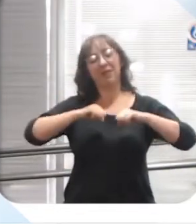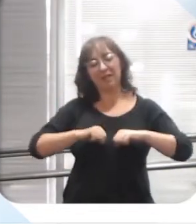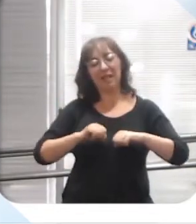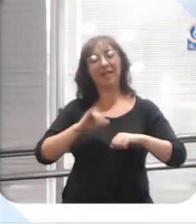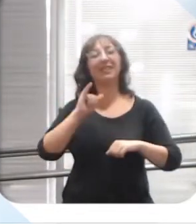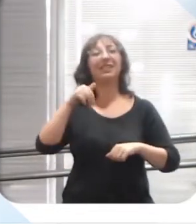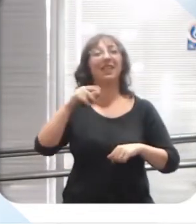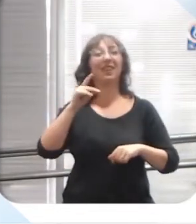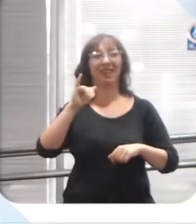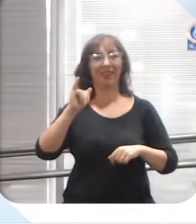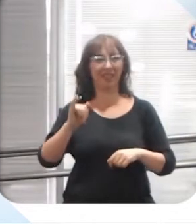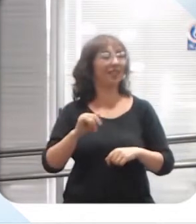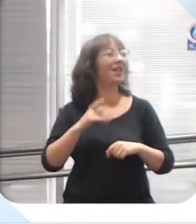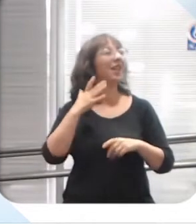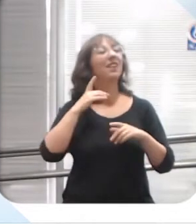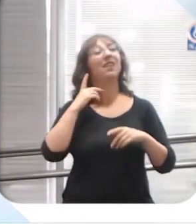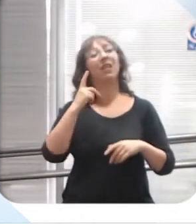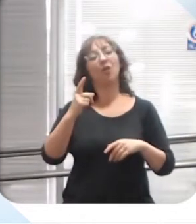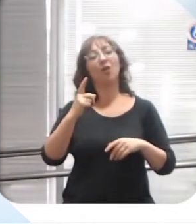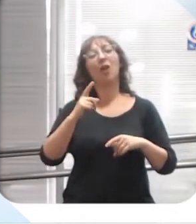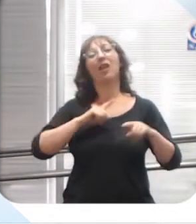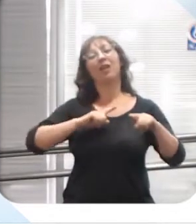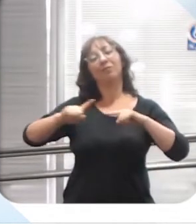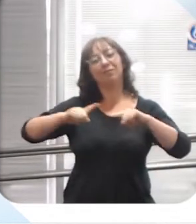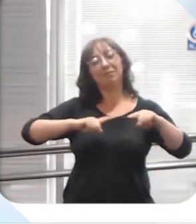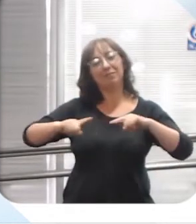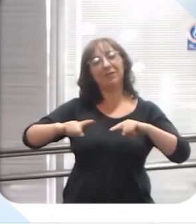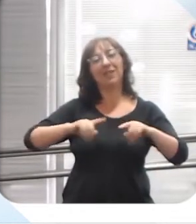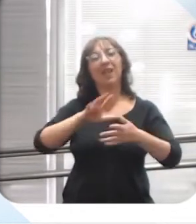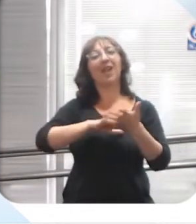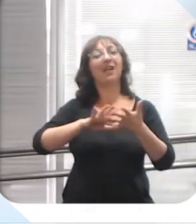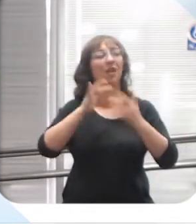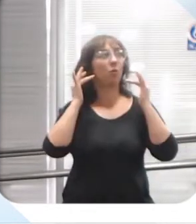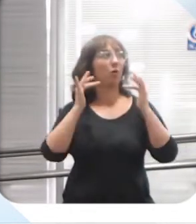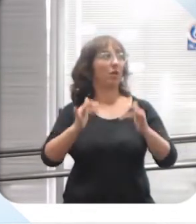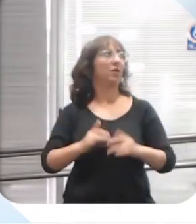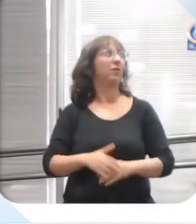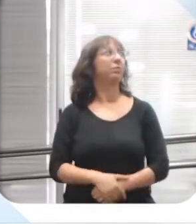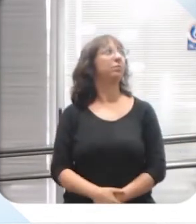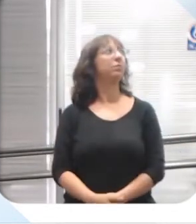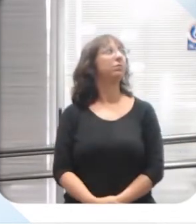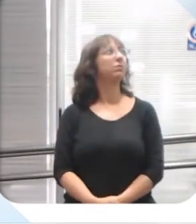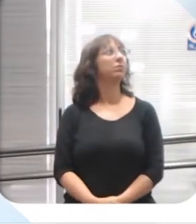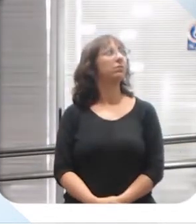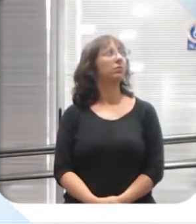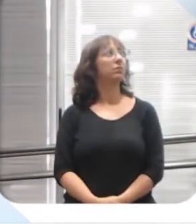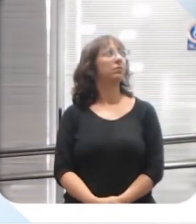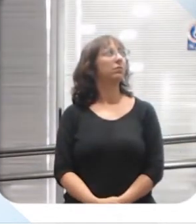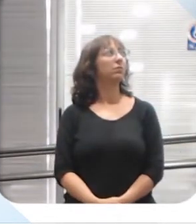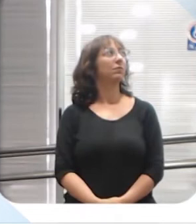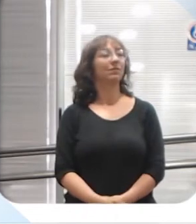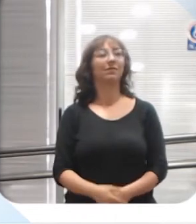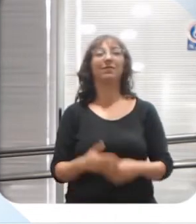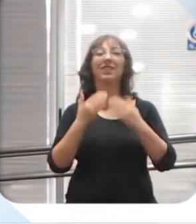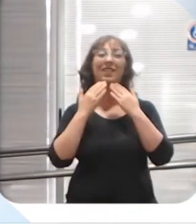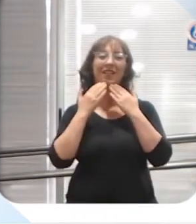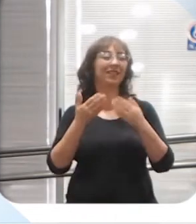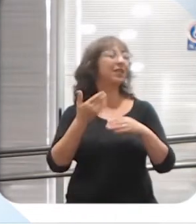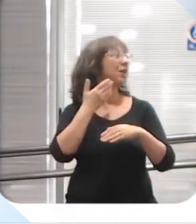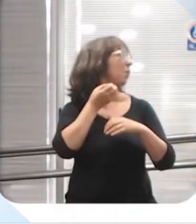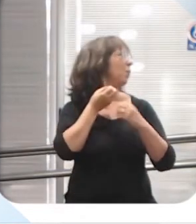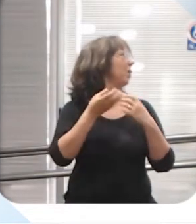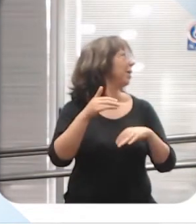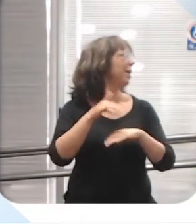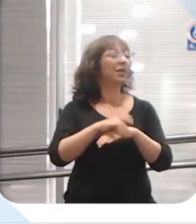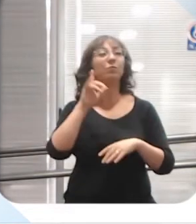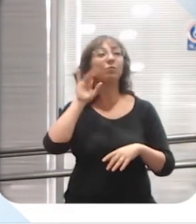Sindis, actualmente directora general y coordinadora del área educativa. Bueno, gracias. Buenas tardes.